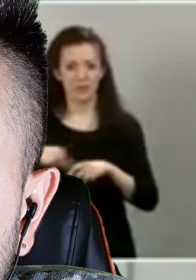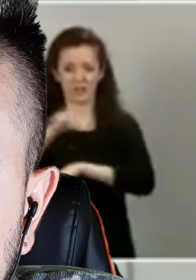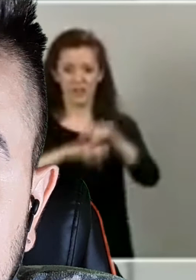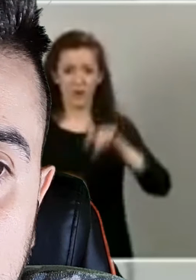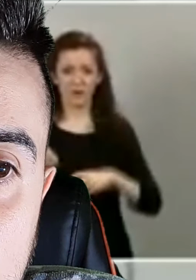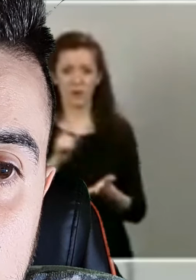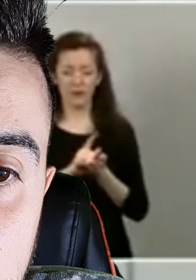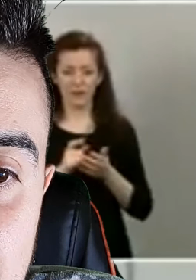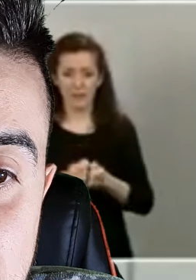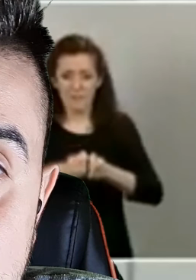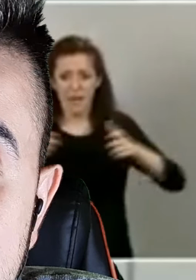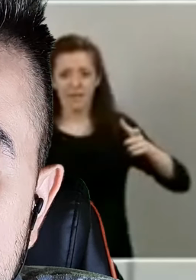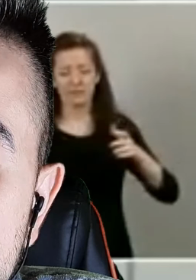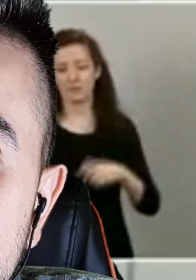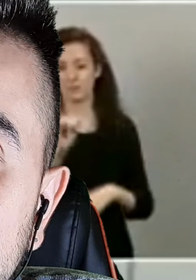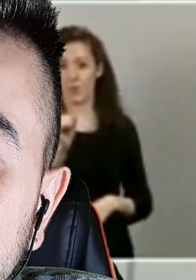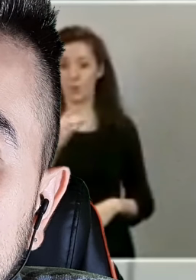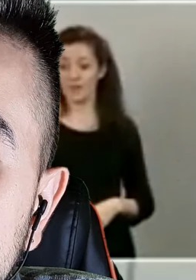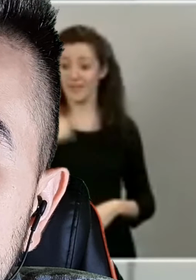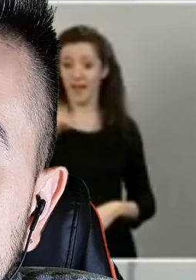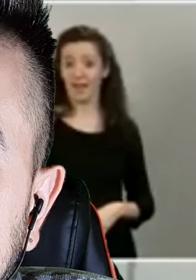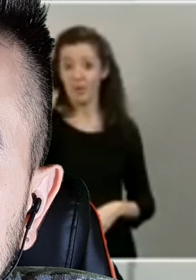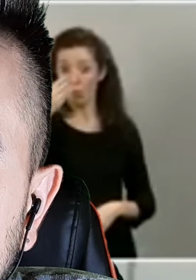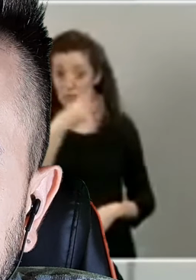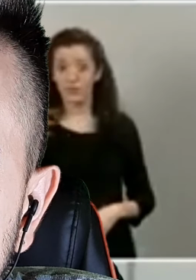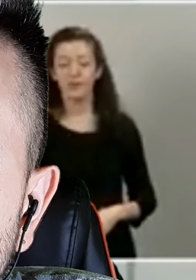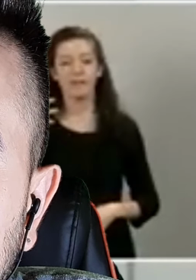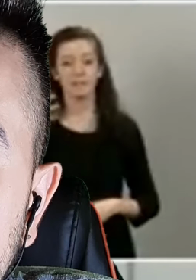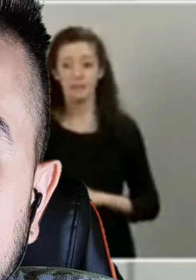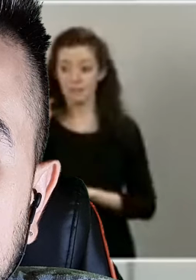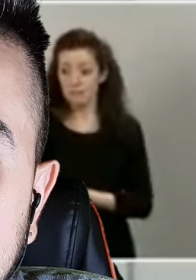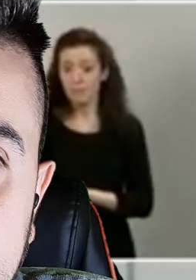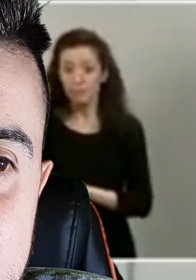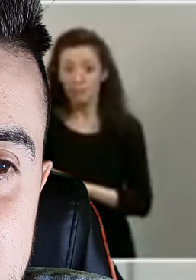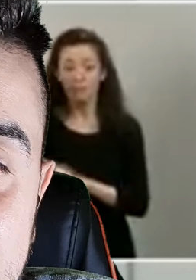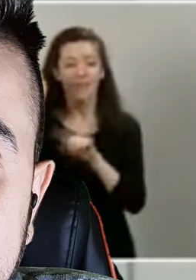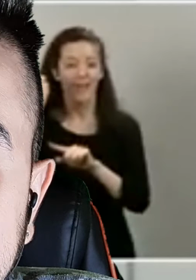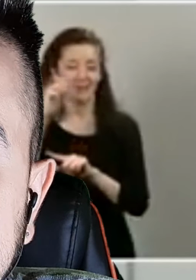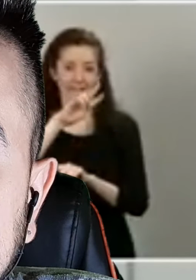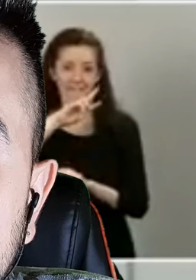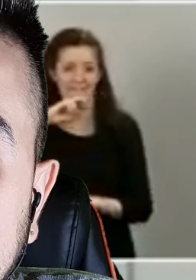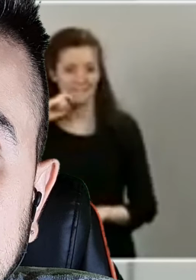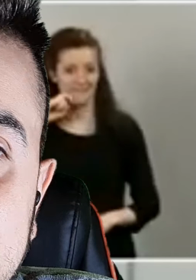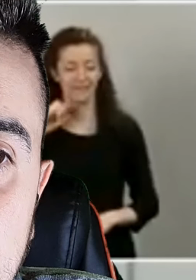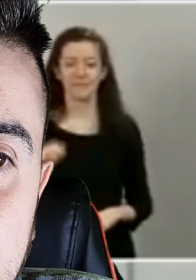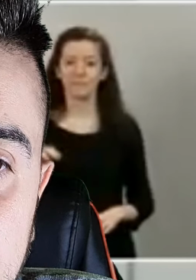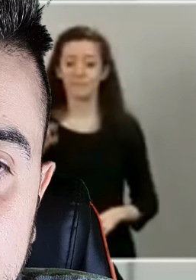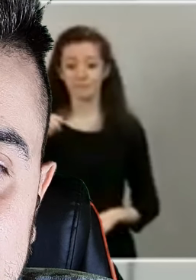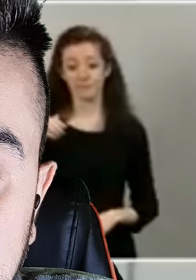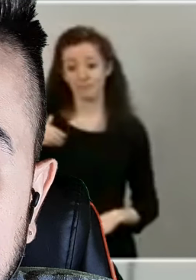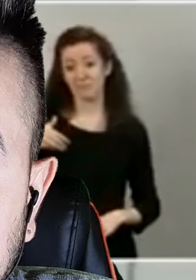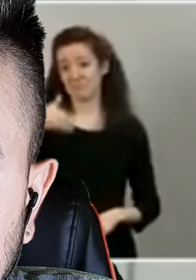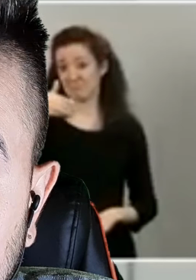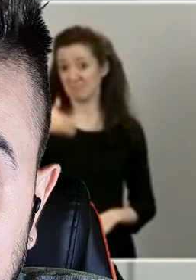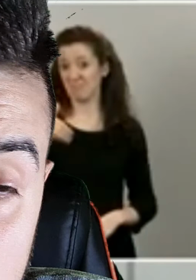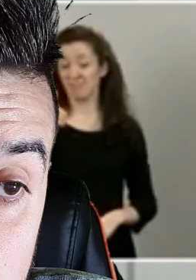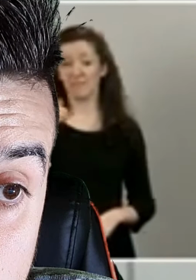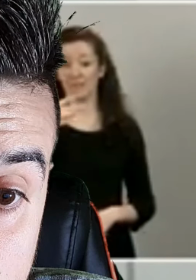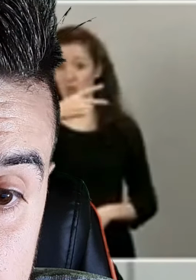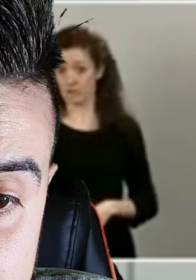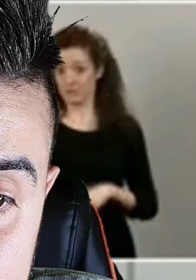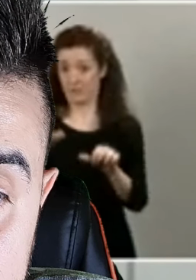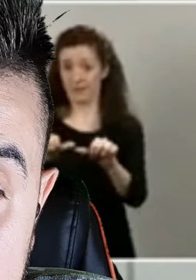siento en mi grande emoción a la hora de traspasar estas palabras para que todo el